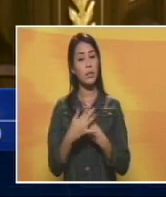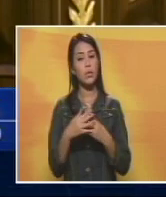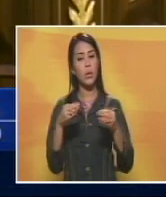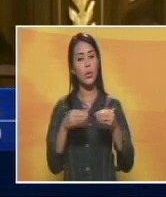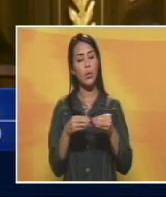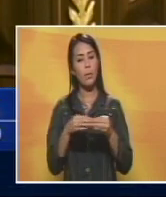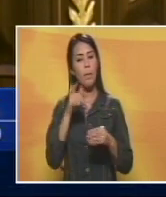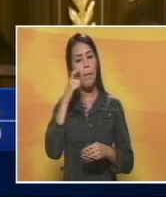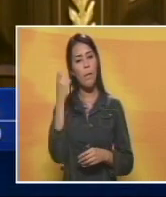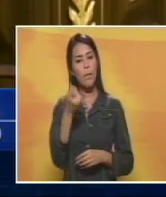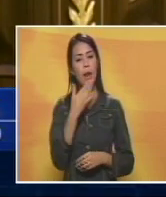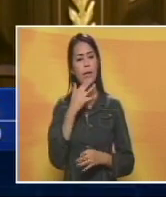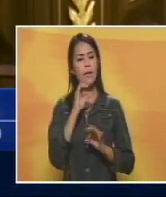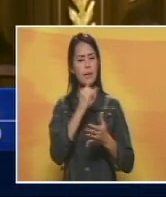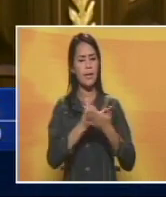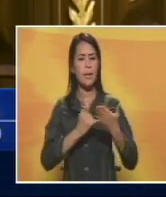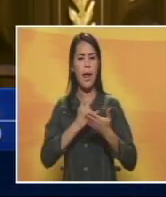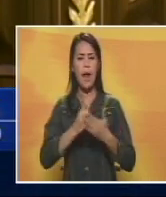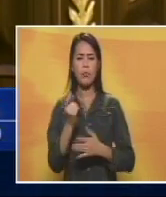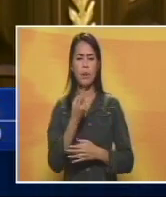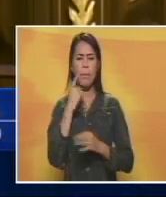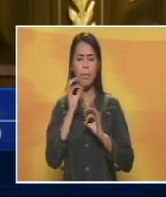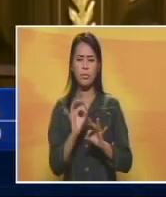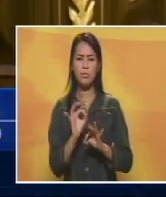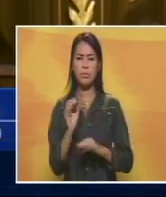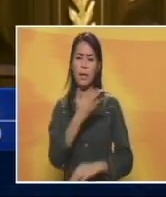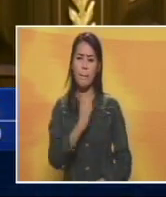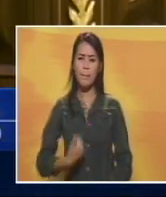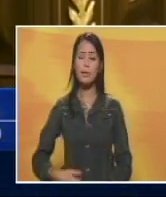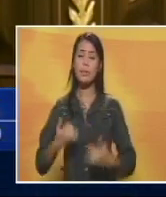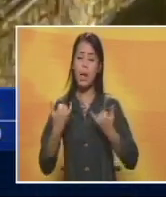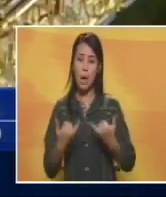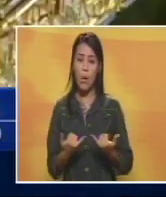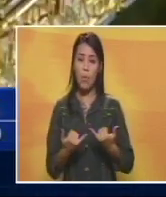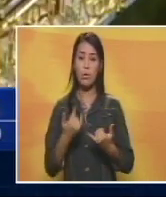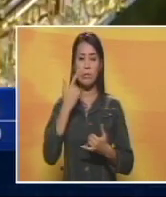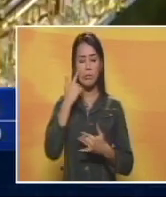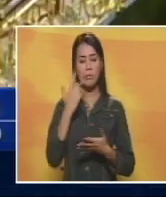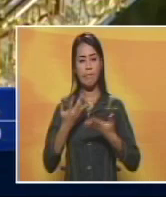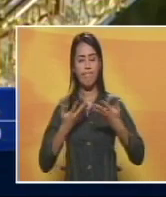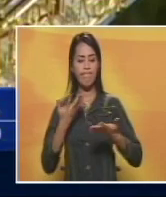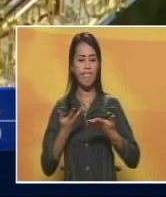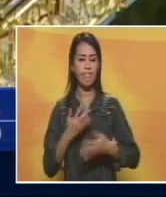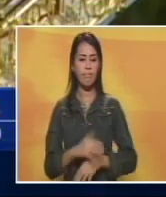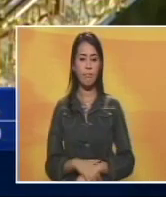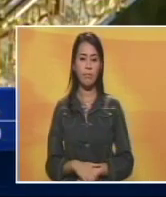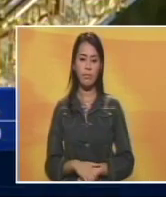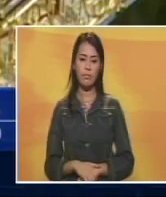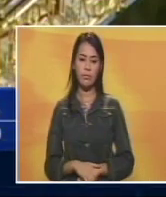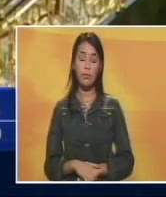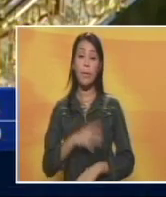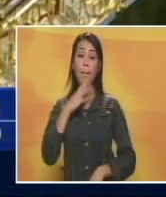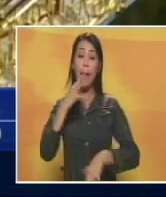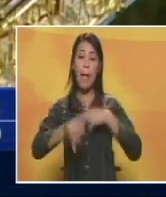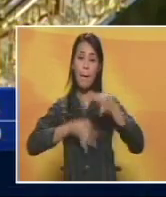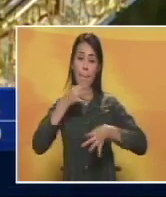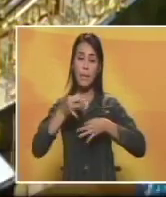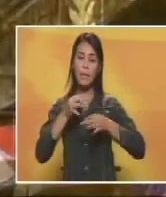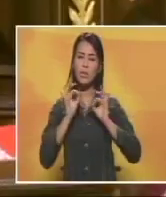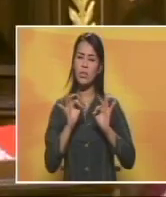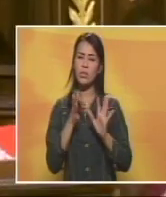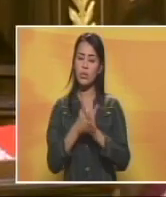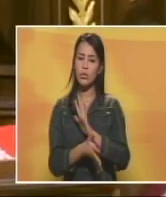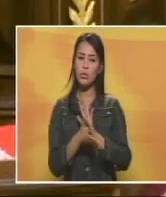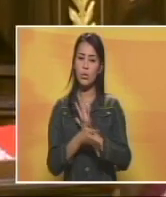Popular registrará la petición urgente para que el actual presidente comparezca ante el Senado para dar así explicaciones